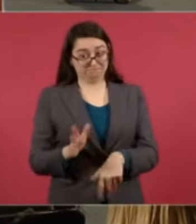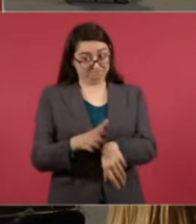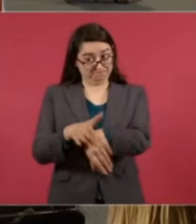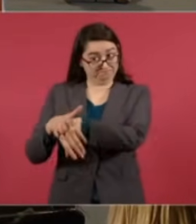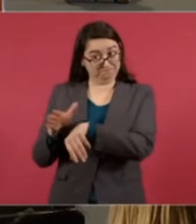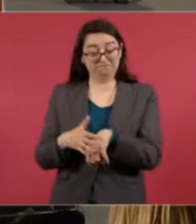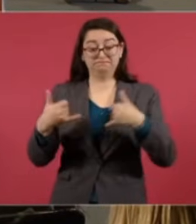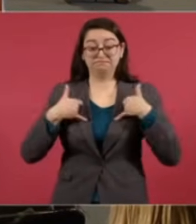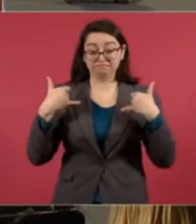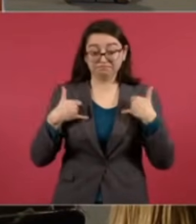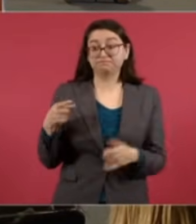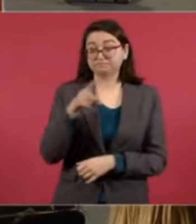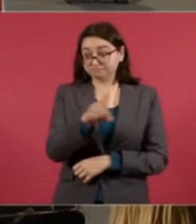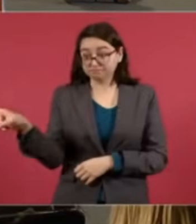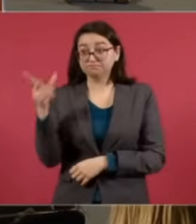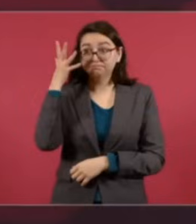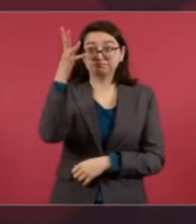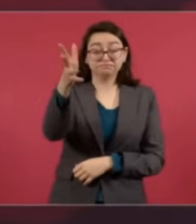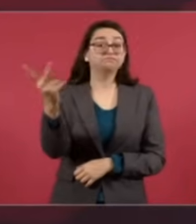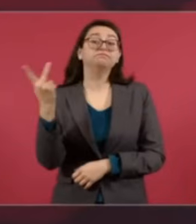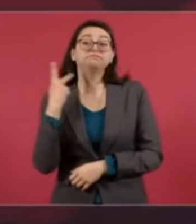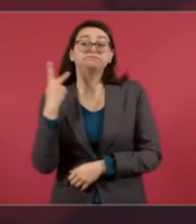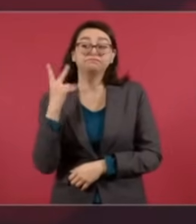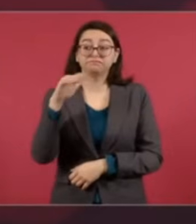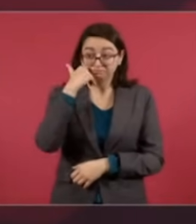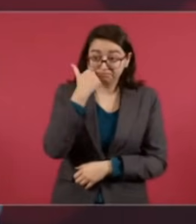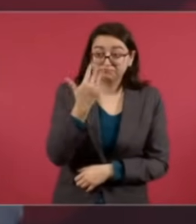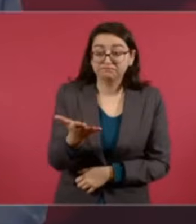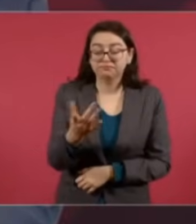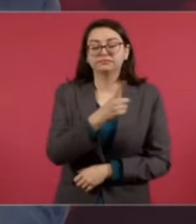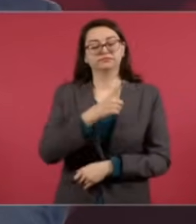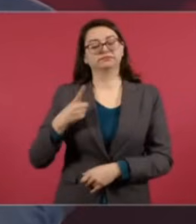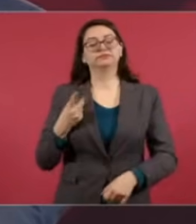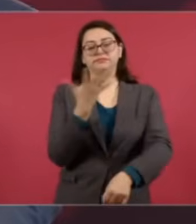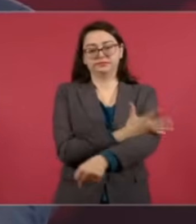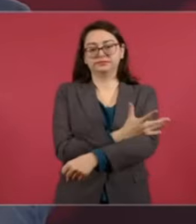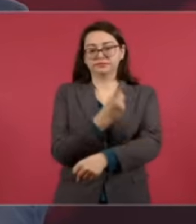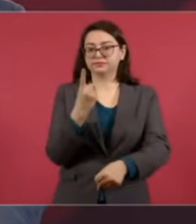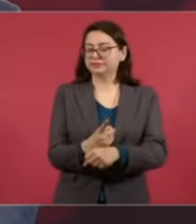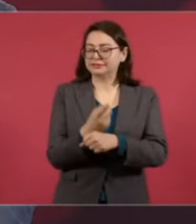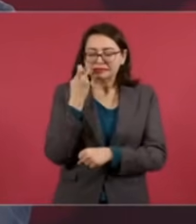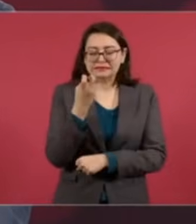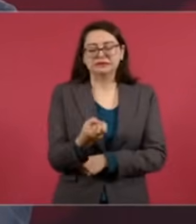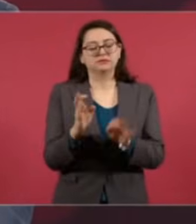lo más importante para el ejercicio de la política es la honestidad.